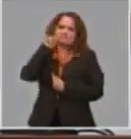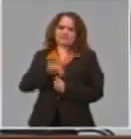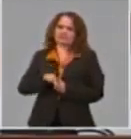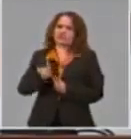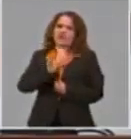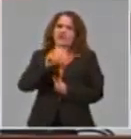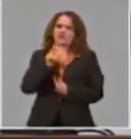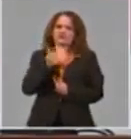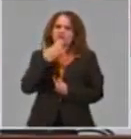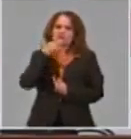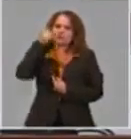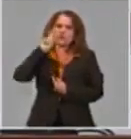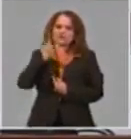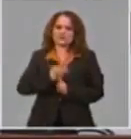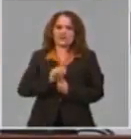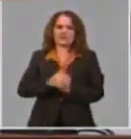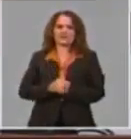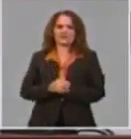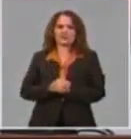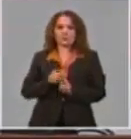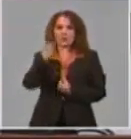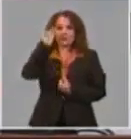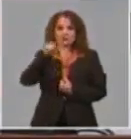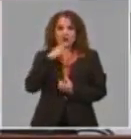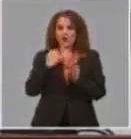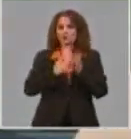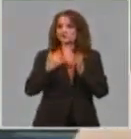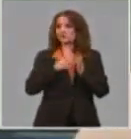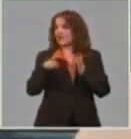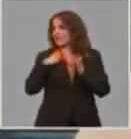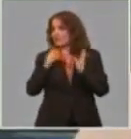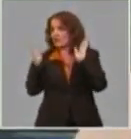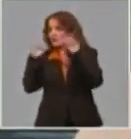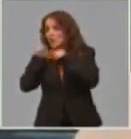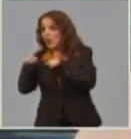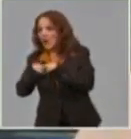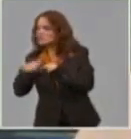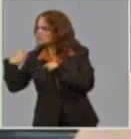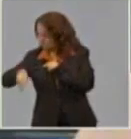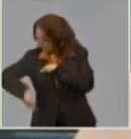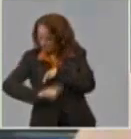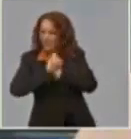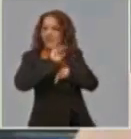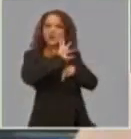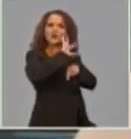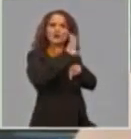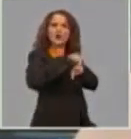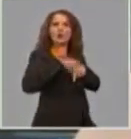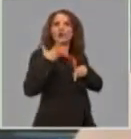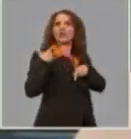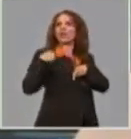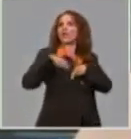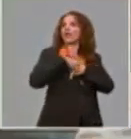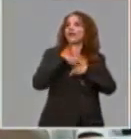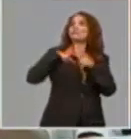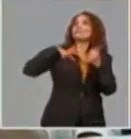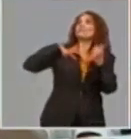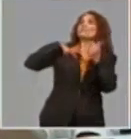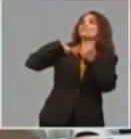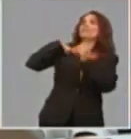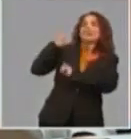Porque alguien que justifique que si faltan cosas hay que robar, hay que especular, hay que irse por